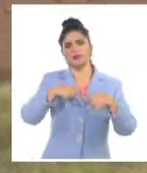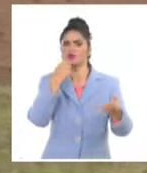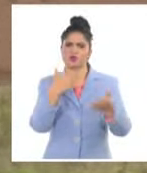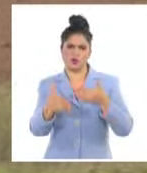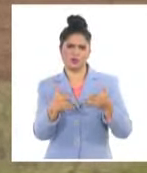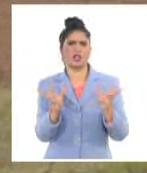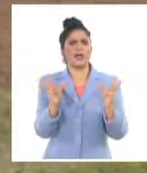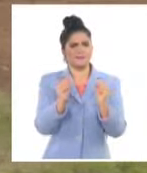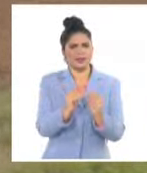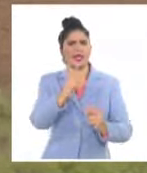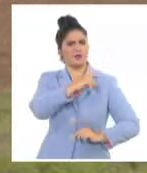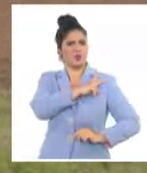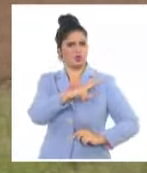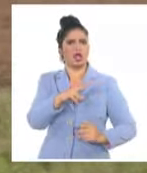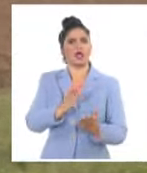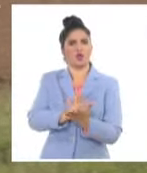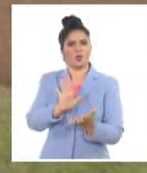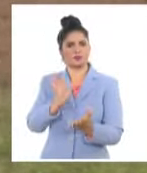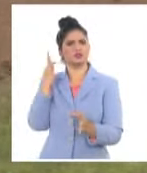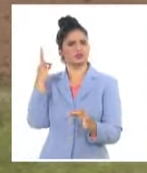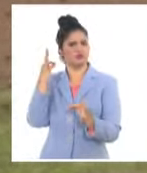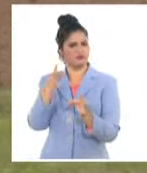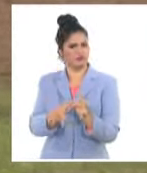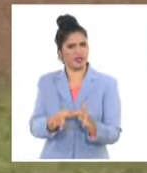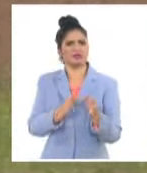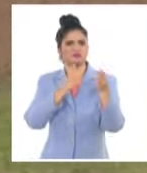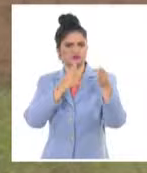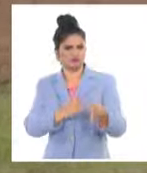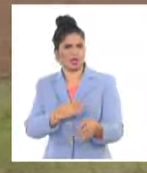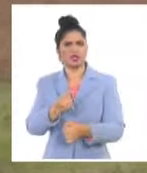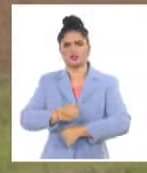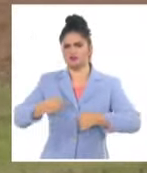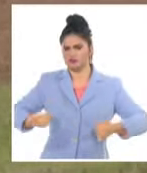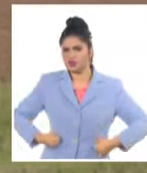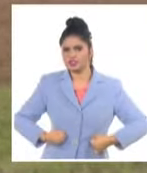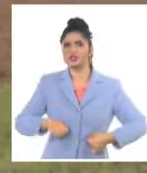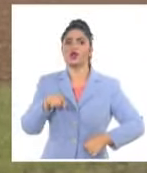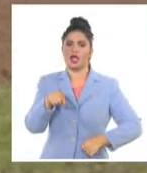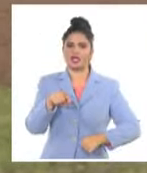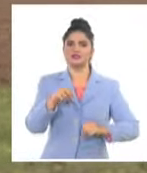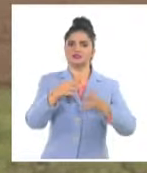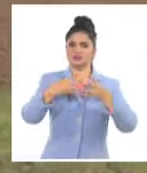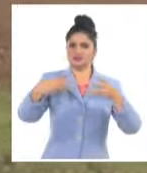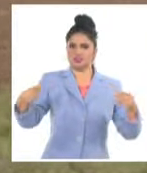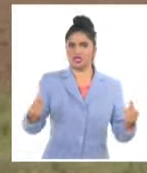y esperanza, obtendrán de la tierra los mejores frutos.